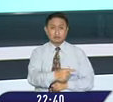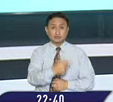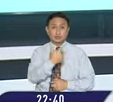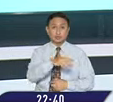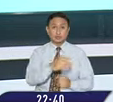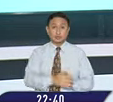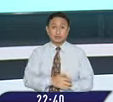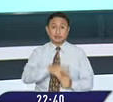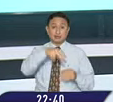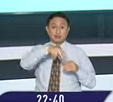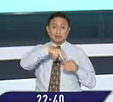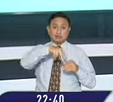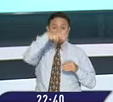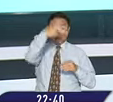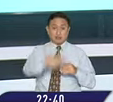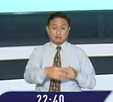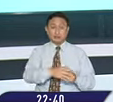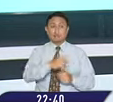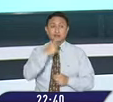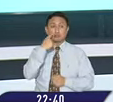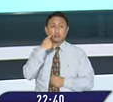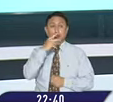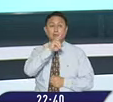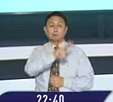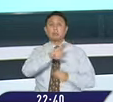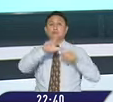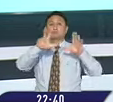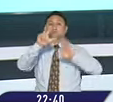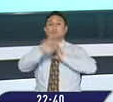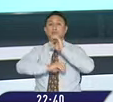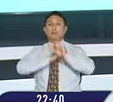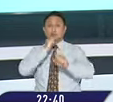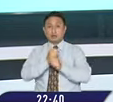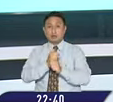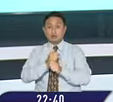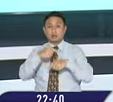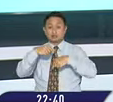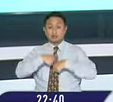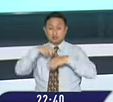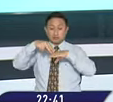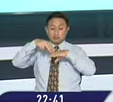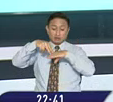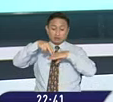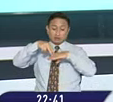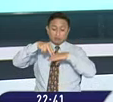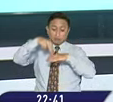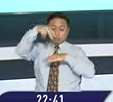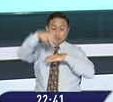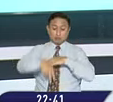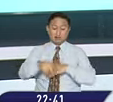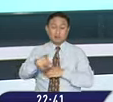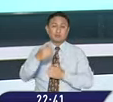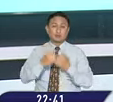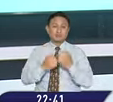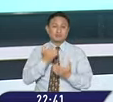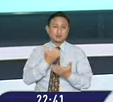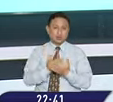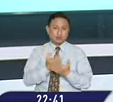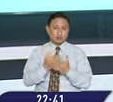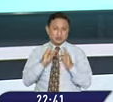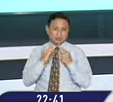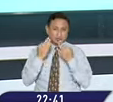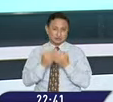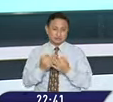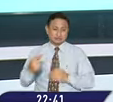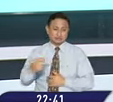eventual suicidio. Un hombre de 28 años de edad buscó saltar al vacío. Problemas económicos y